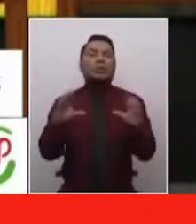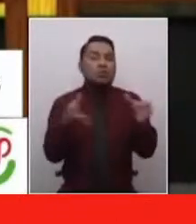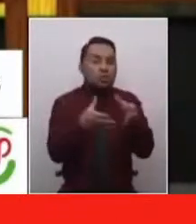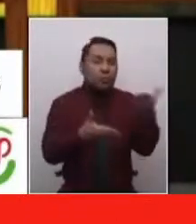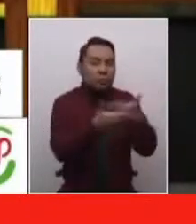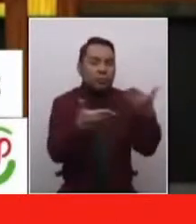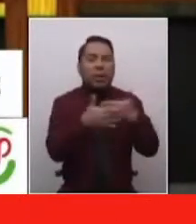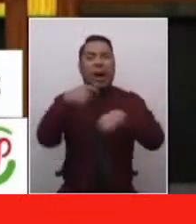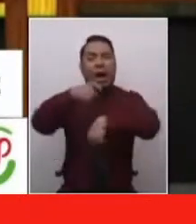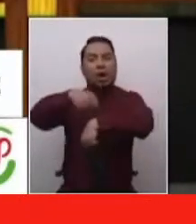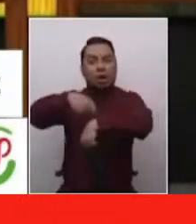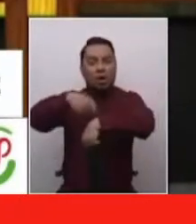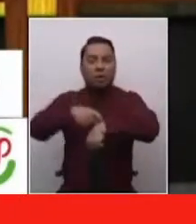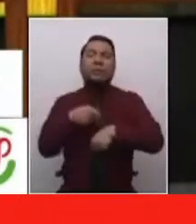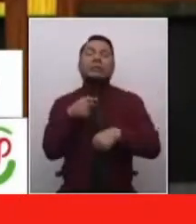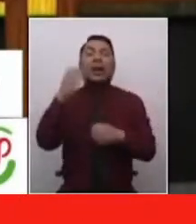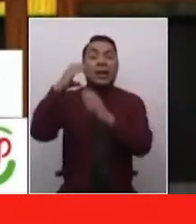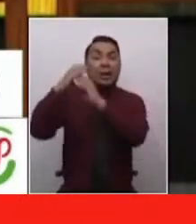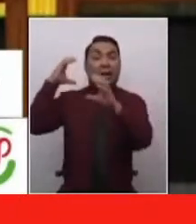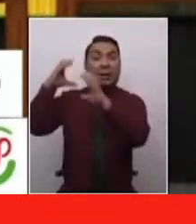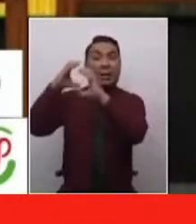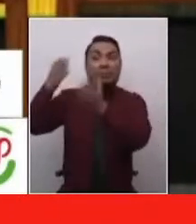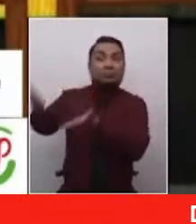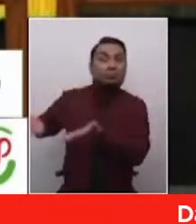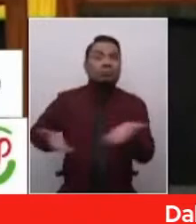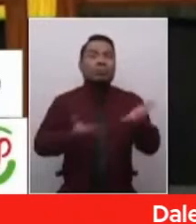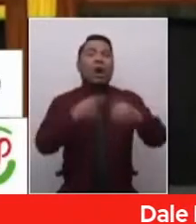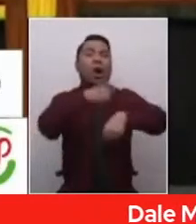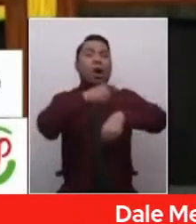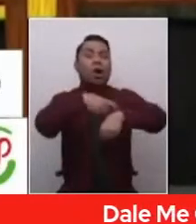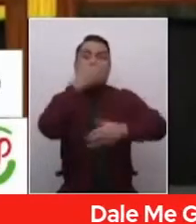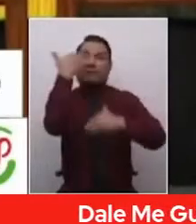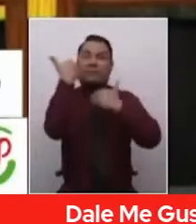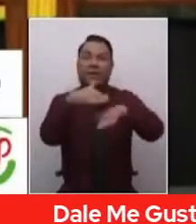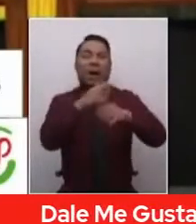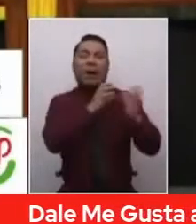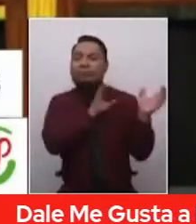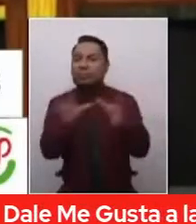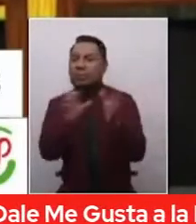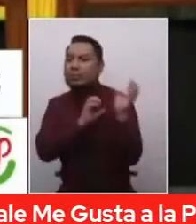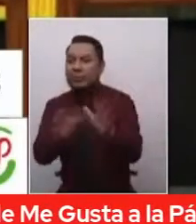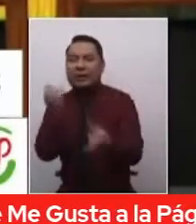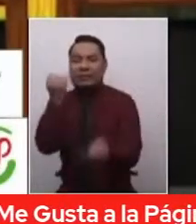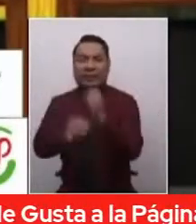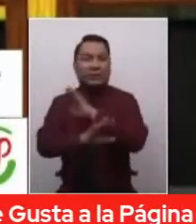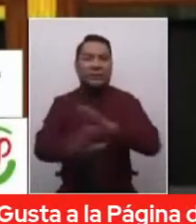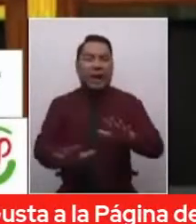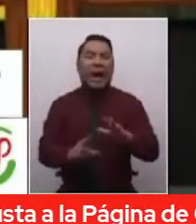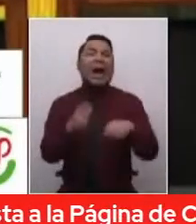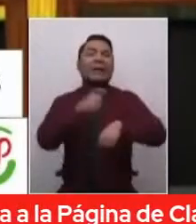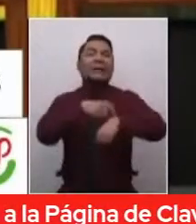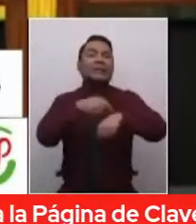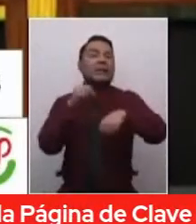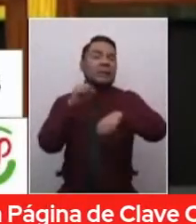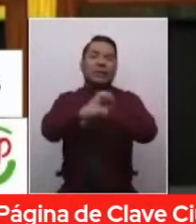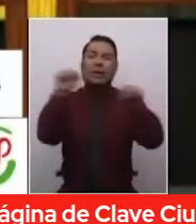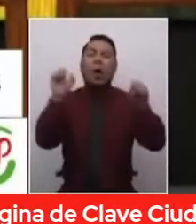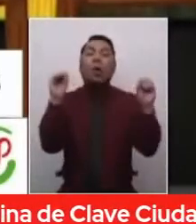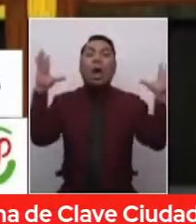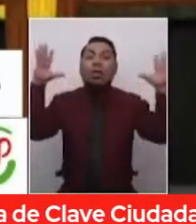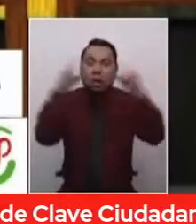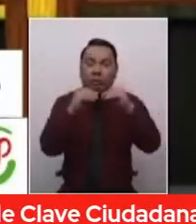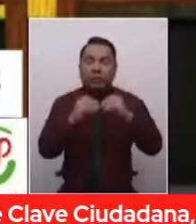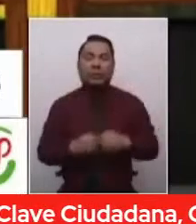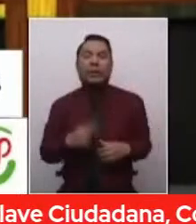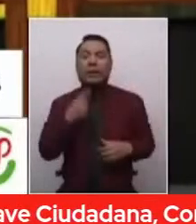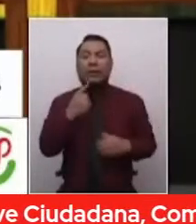horas adecuadas de carga y descarga. Pero si exigimos mucho, si les hacemos aplicar la ley actual, que solo por la noche, va a pasar